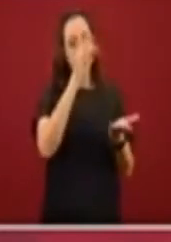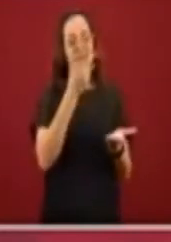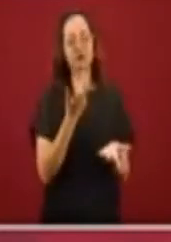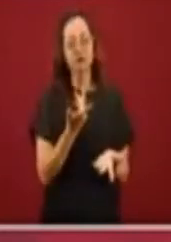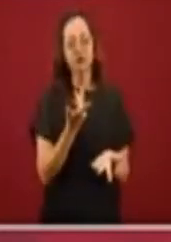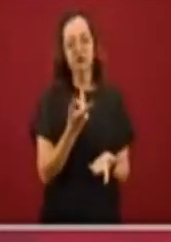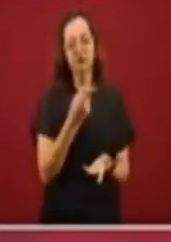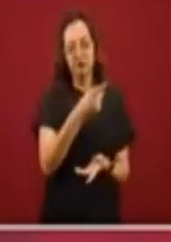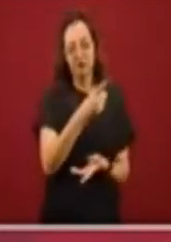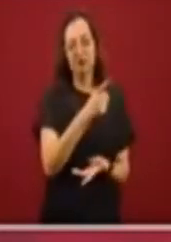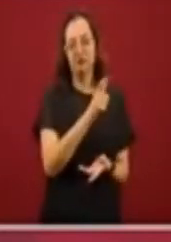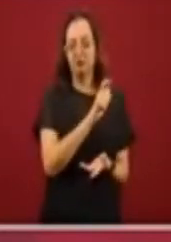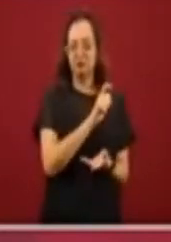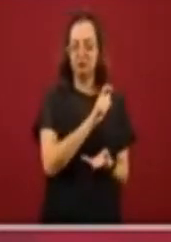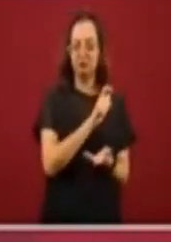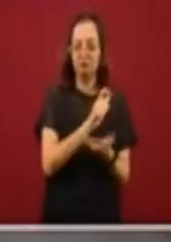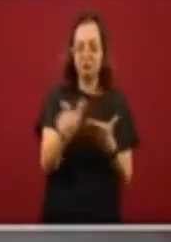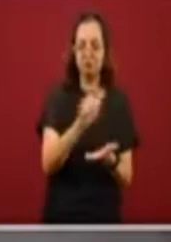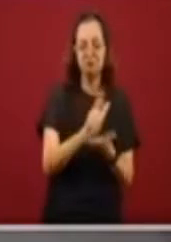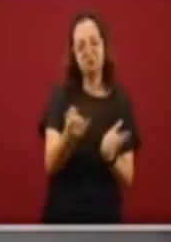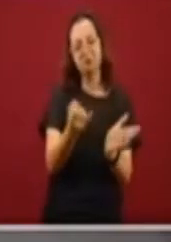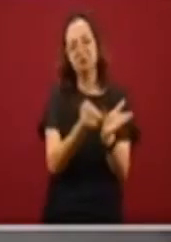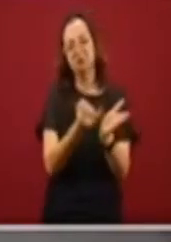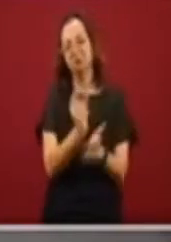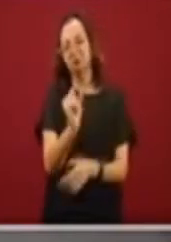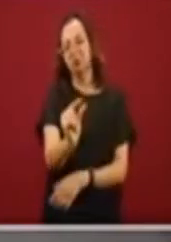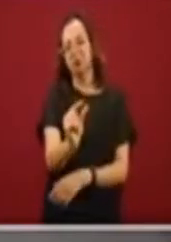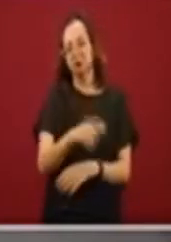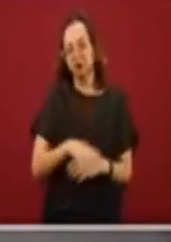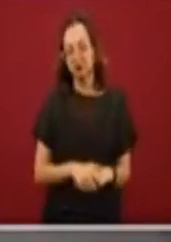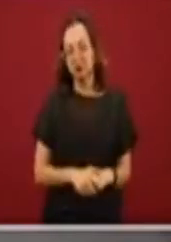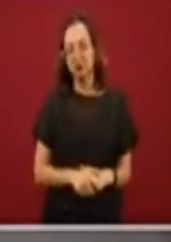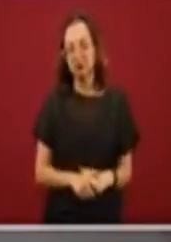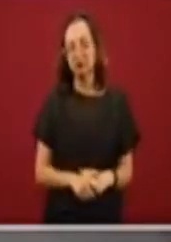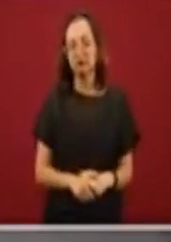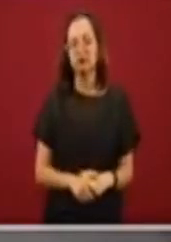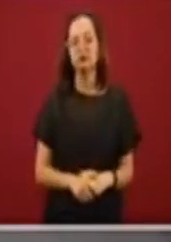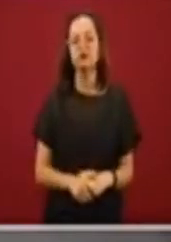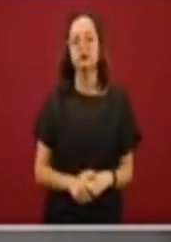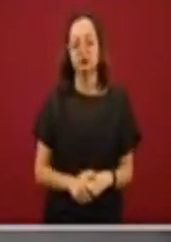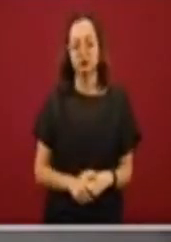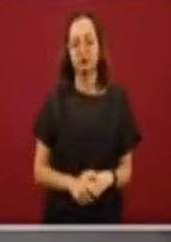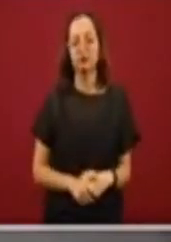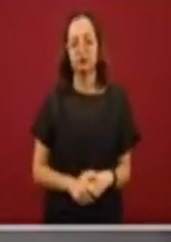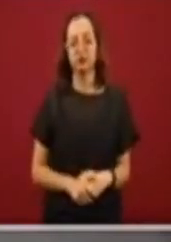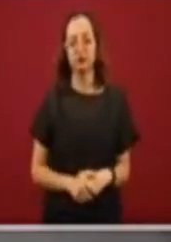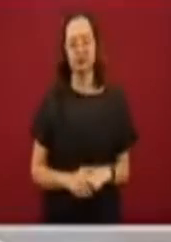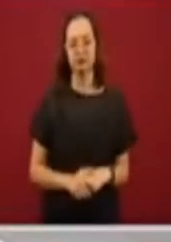con muchas facilidades. Entonces, ya